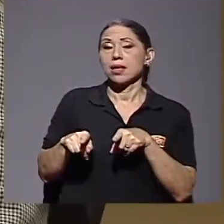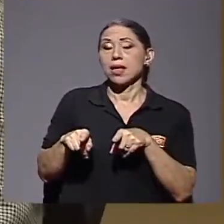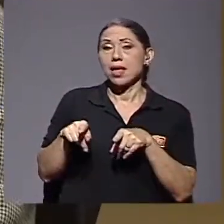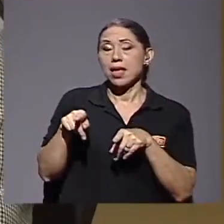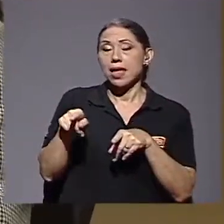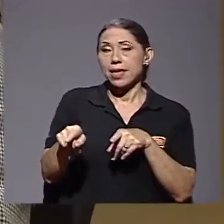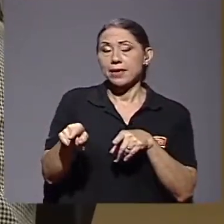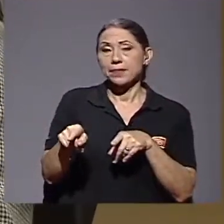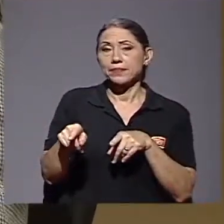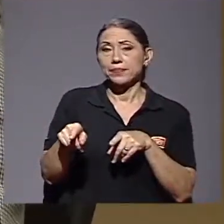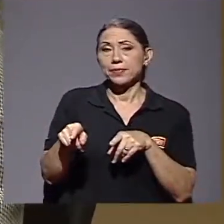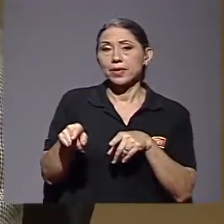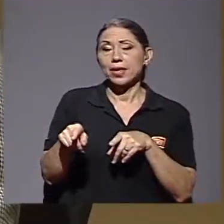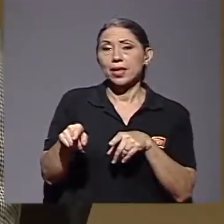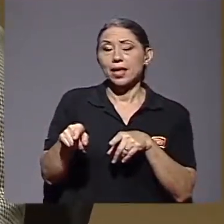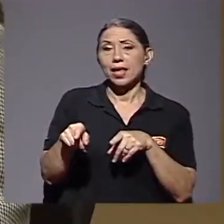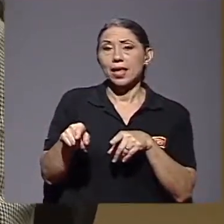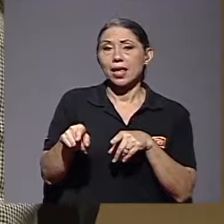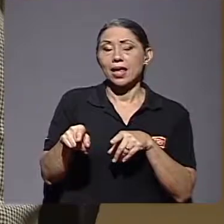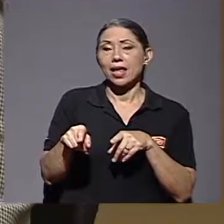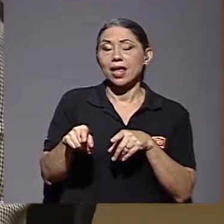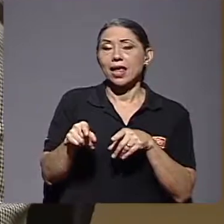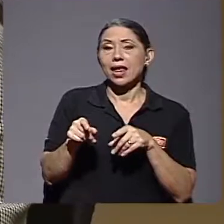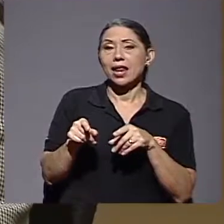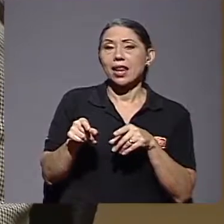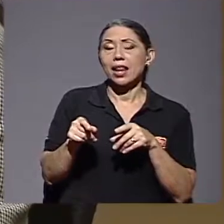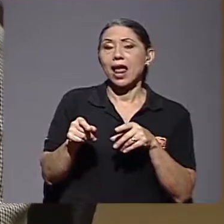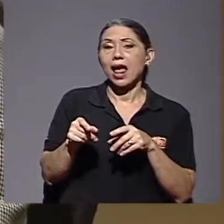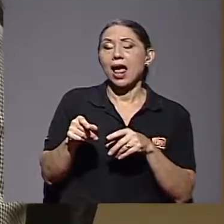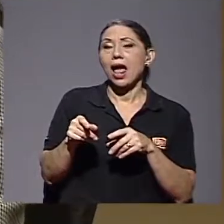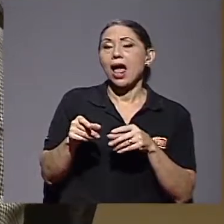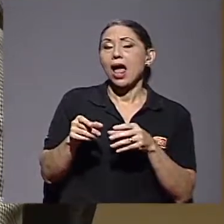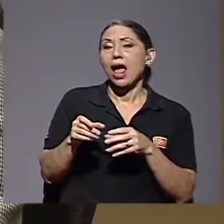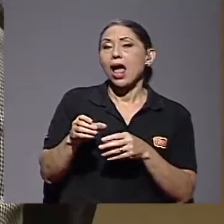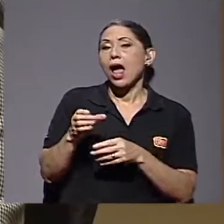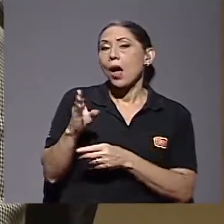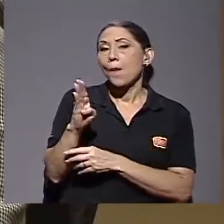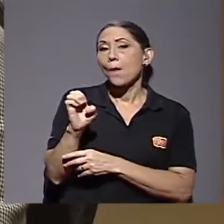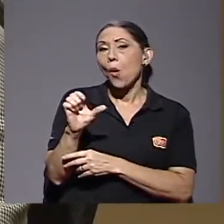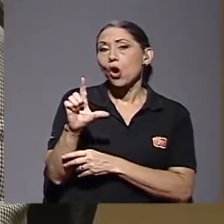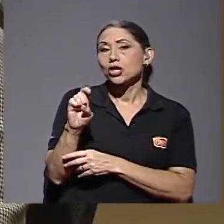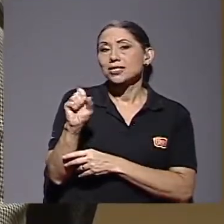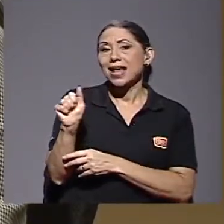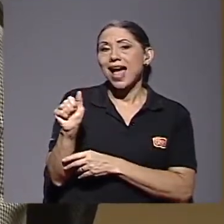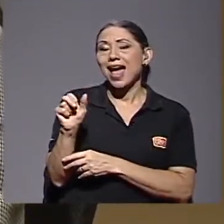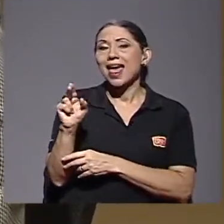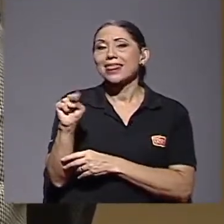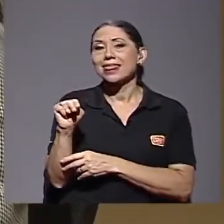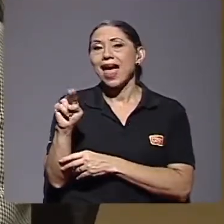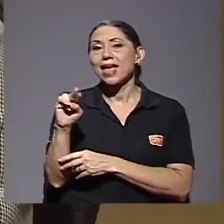en la bolsa de NYMEX, la bolsa de futuros de Nueva York,